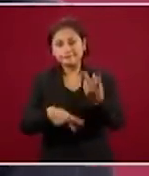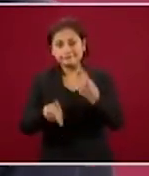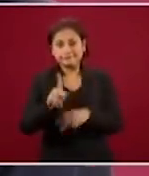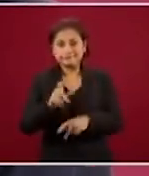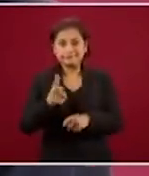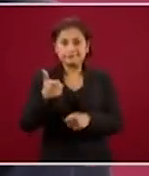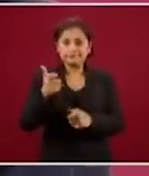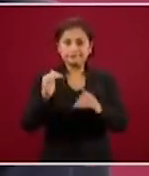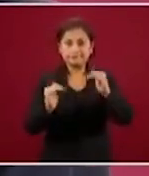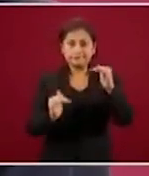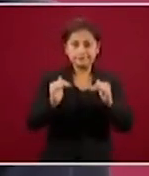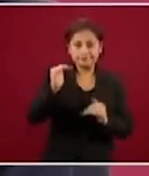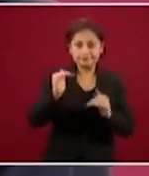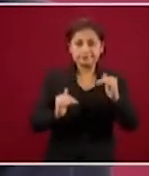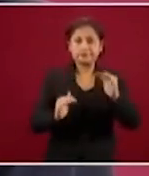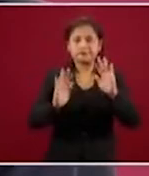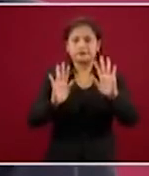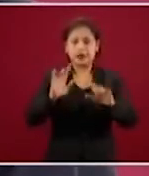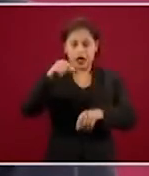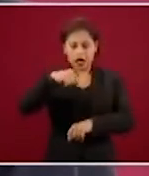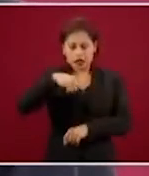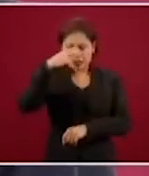tanta en el caso de México.